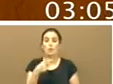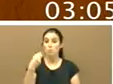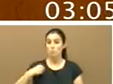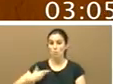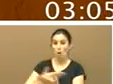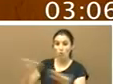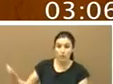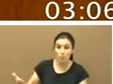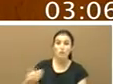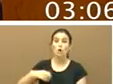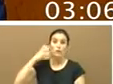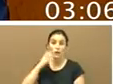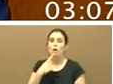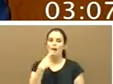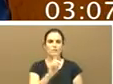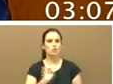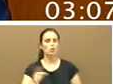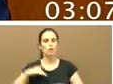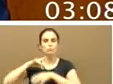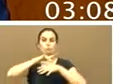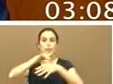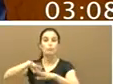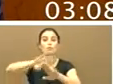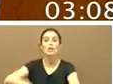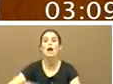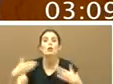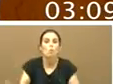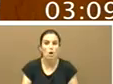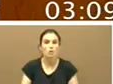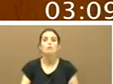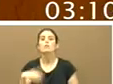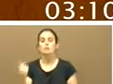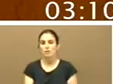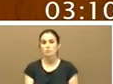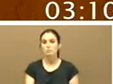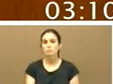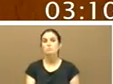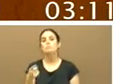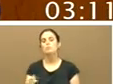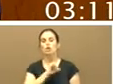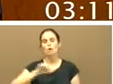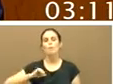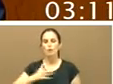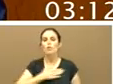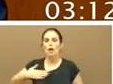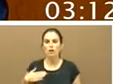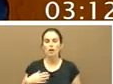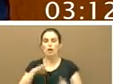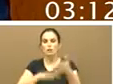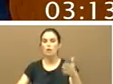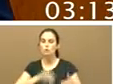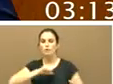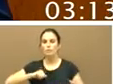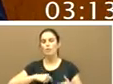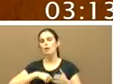diseñado una hoja de ruta cuyo final, lamentablemente, acaba en la independencia de Cataluña.